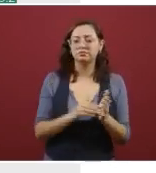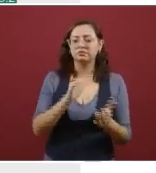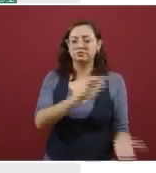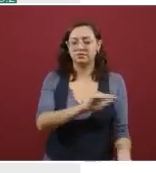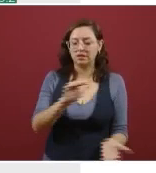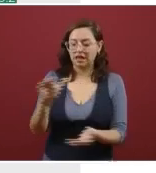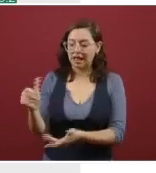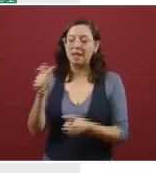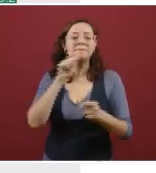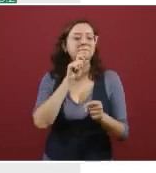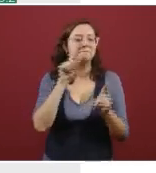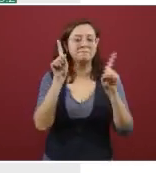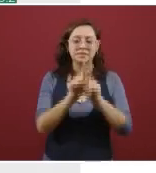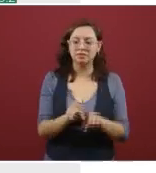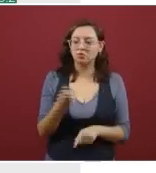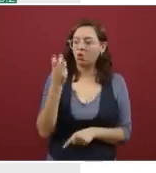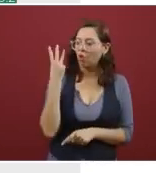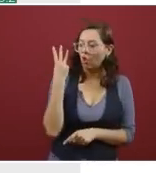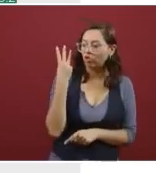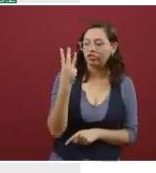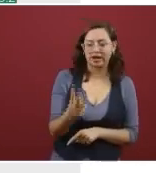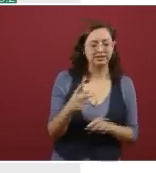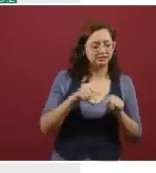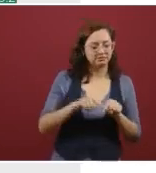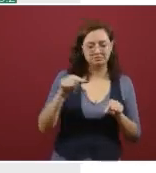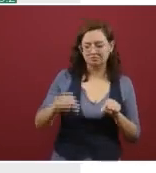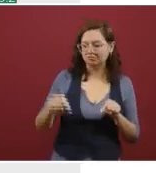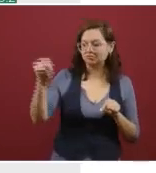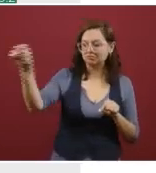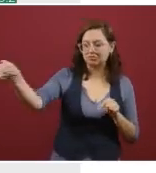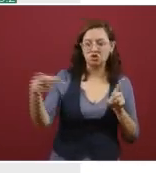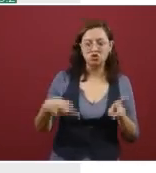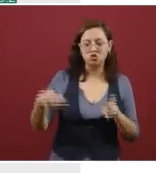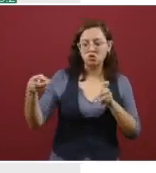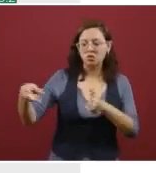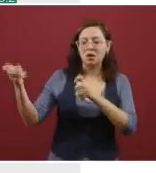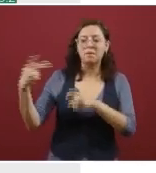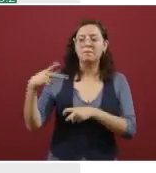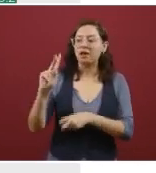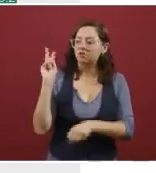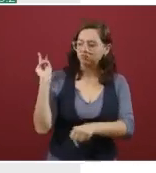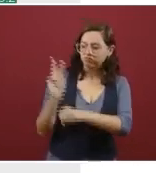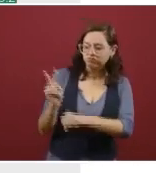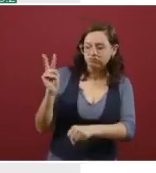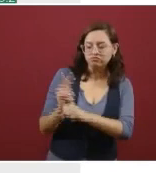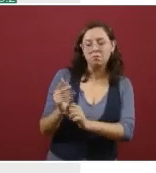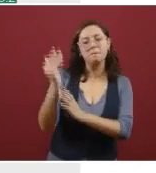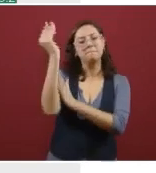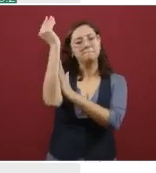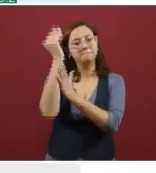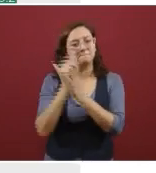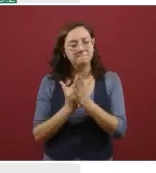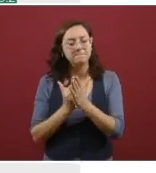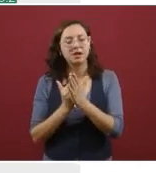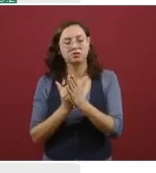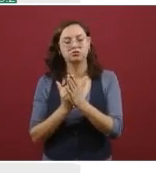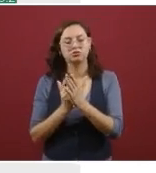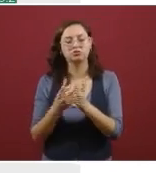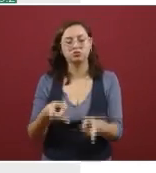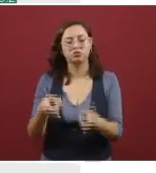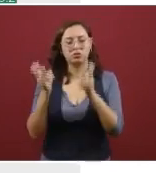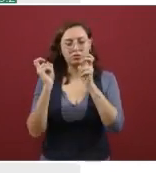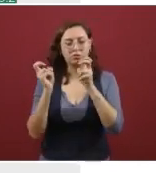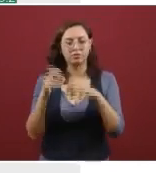tomas clandestinas, pero el robo ya es del orden de 700 barriles. O sea, incrementamos